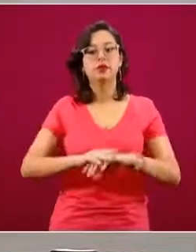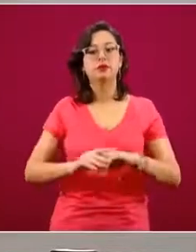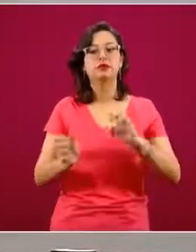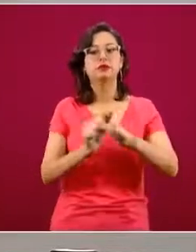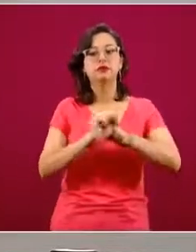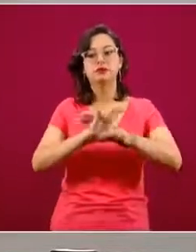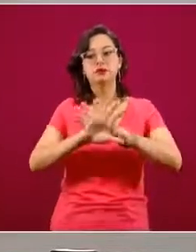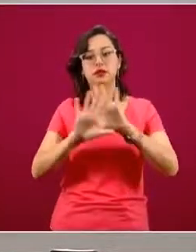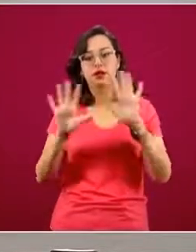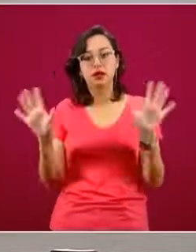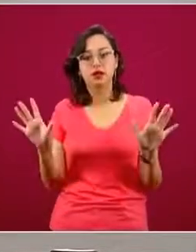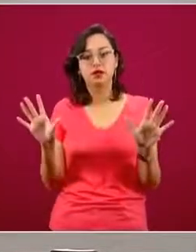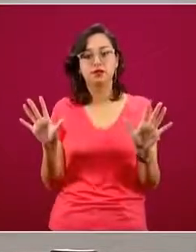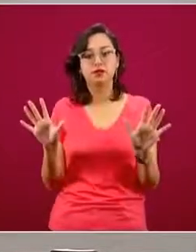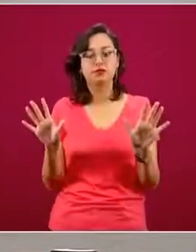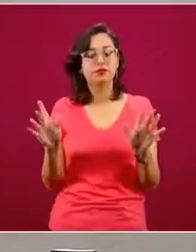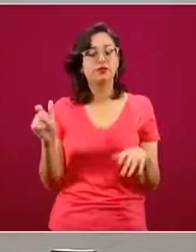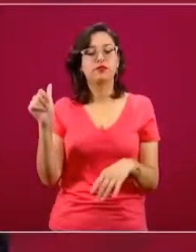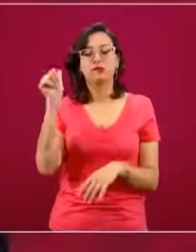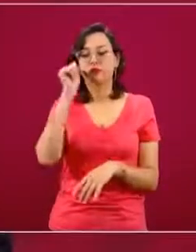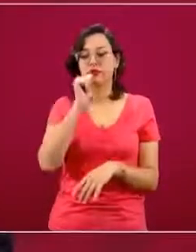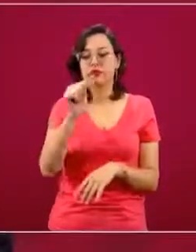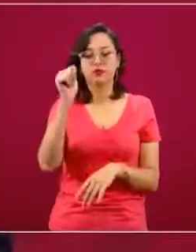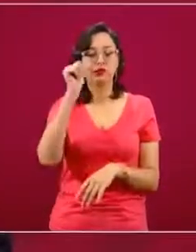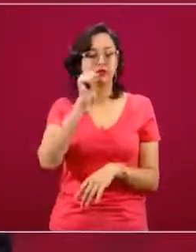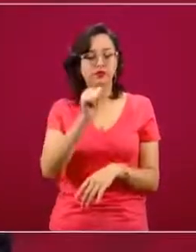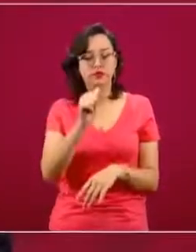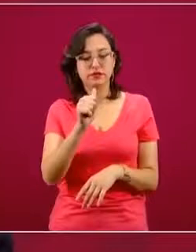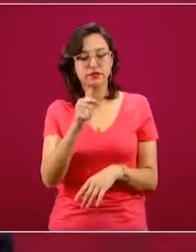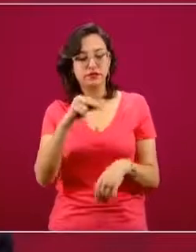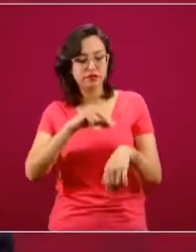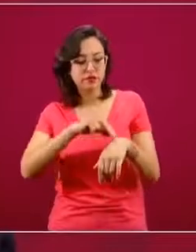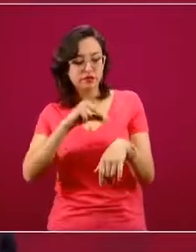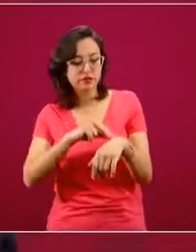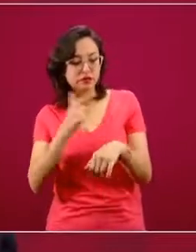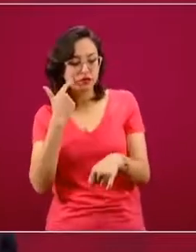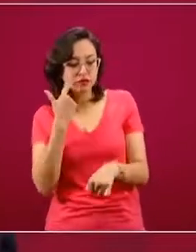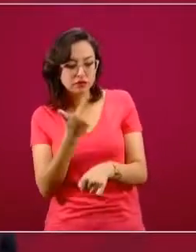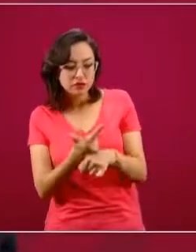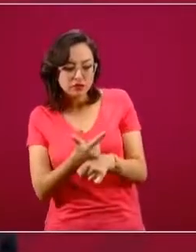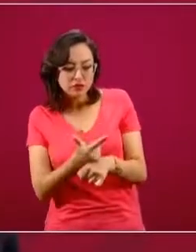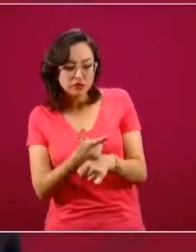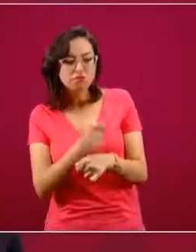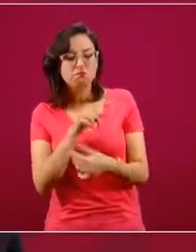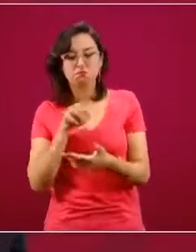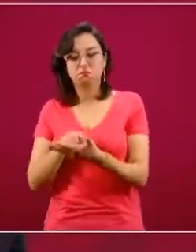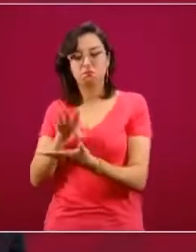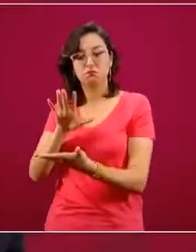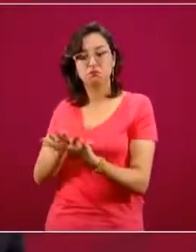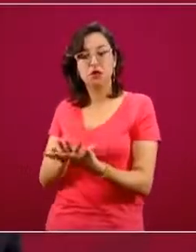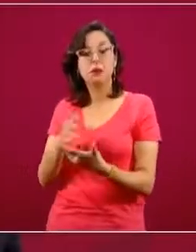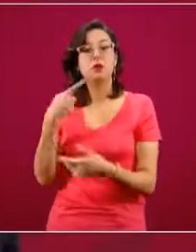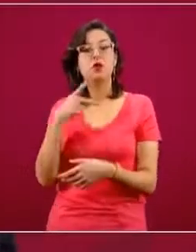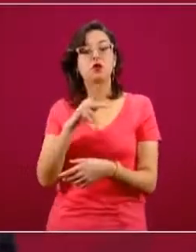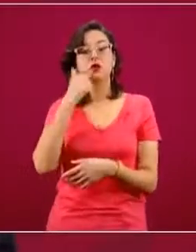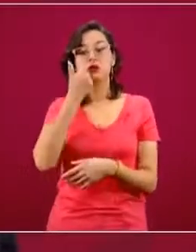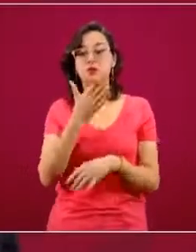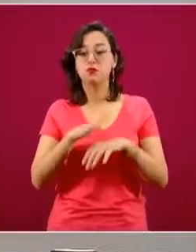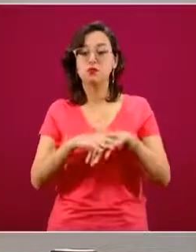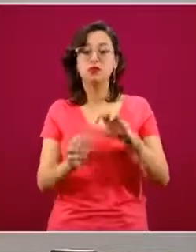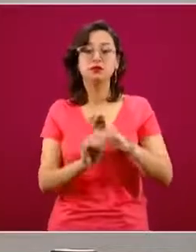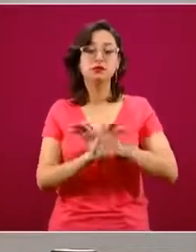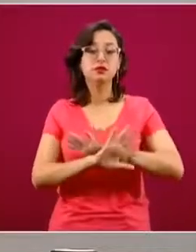claro. Siempre el recurso de la dictaminación ha estado presente en la vigilancia epidemiológica, pero queremos que quede específicamente